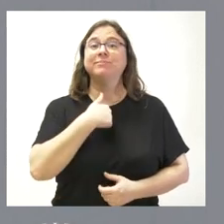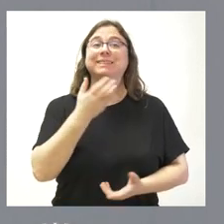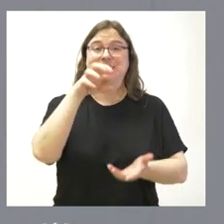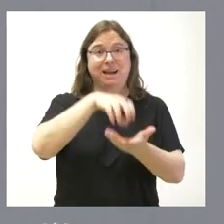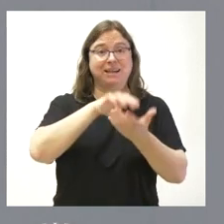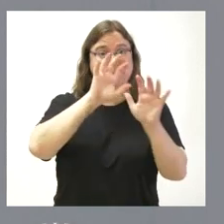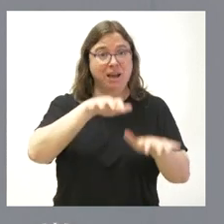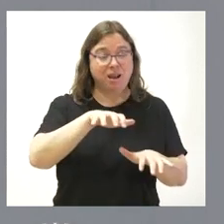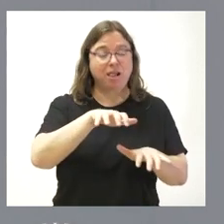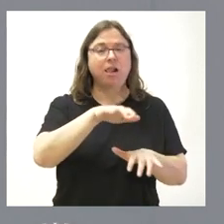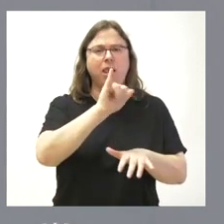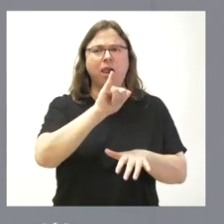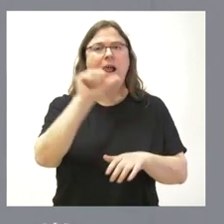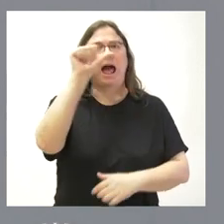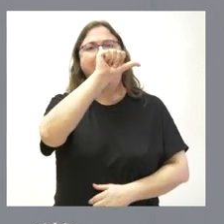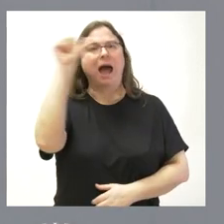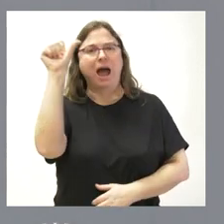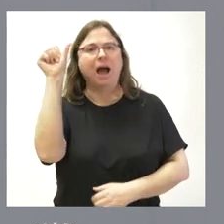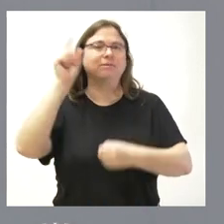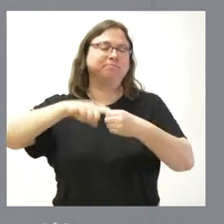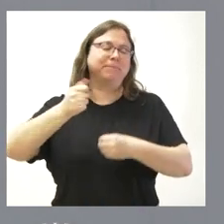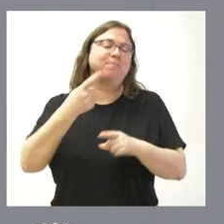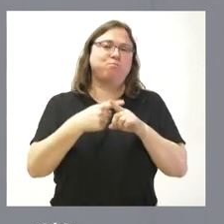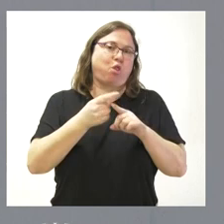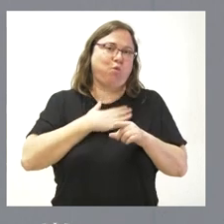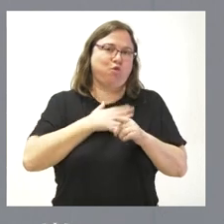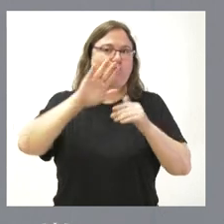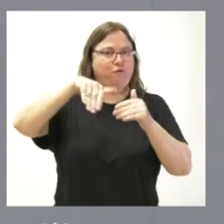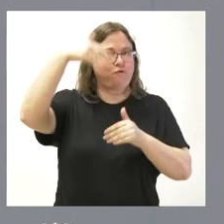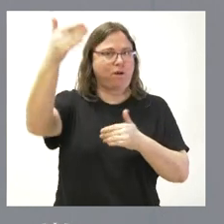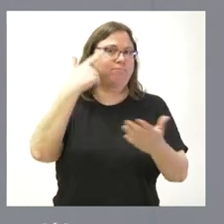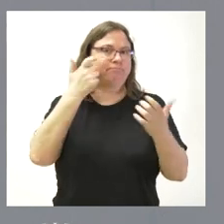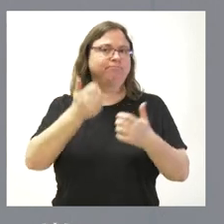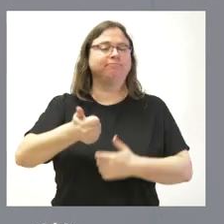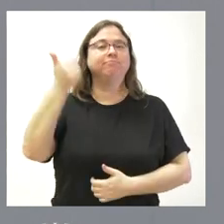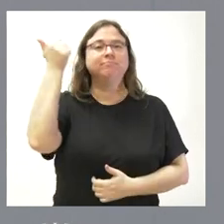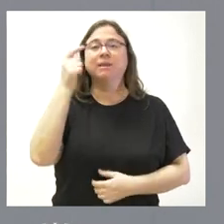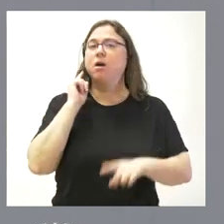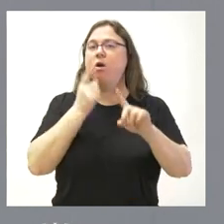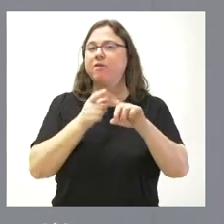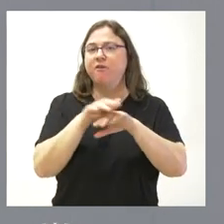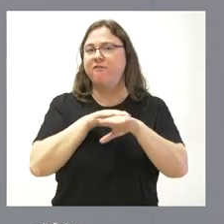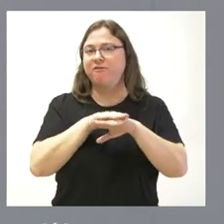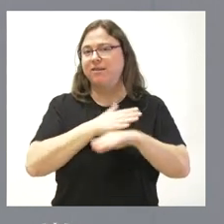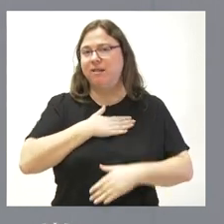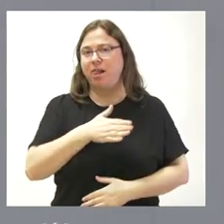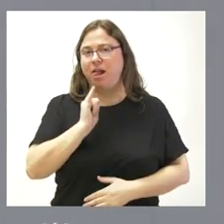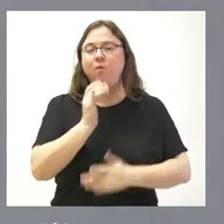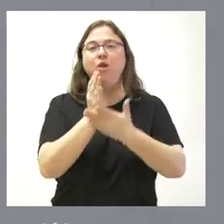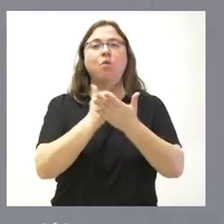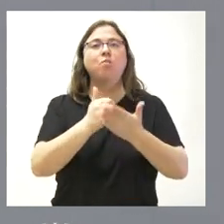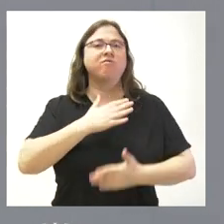y León en Asia eh de nuestros productos en el exterior Ya saben ustedes que uno de los objetivos básicos que tenemos como comunidad